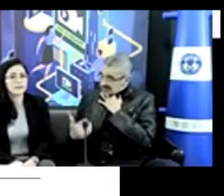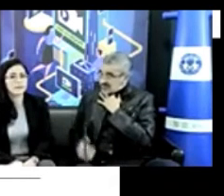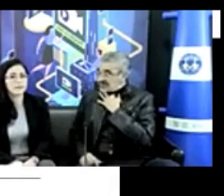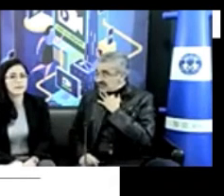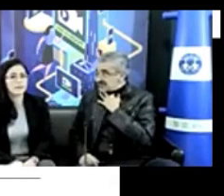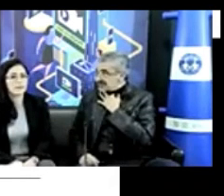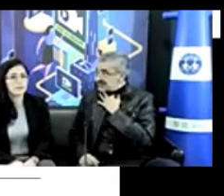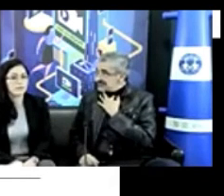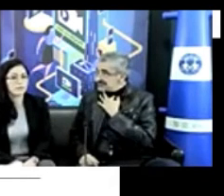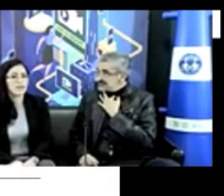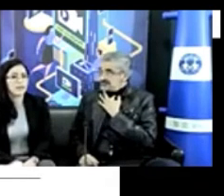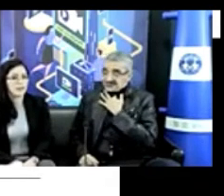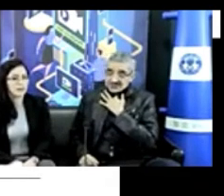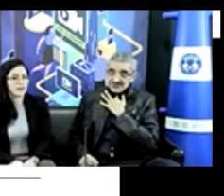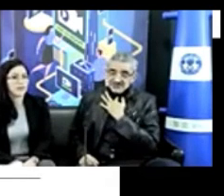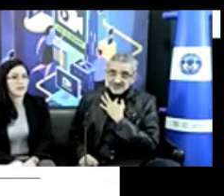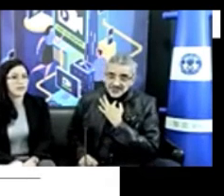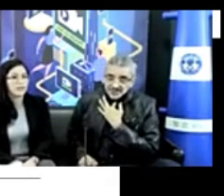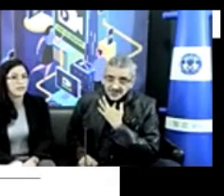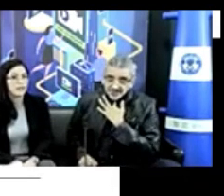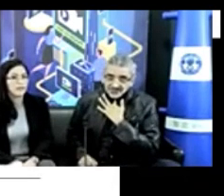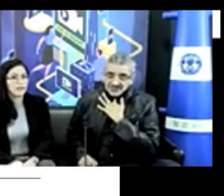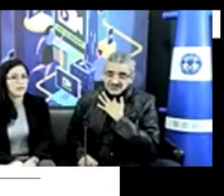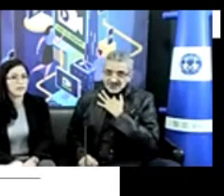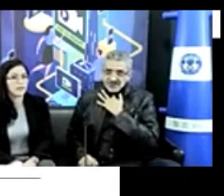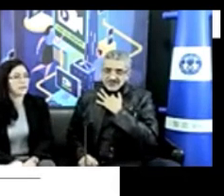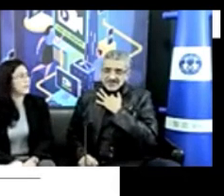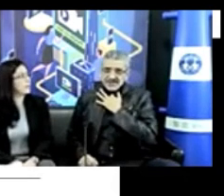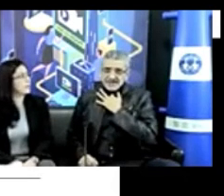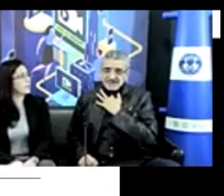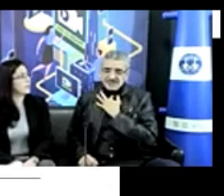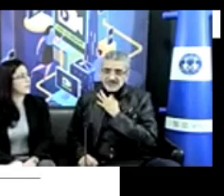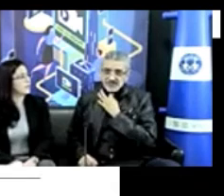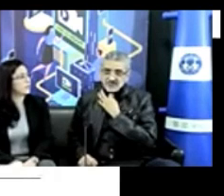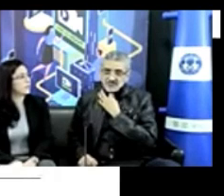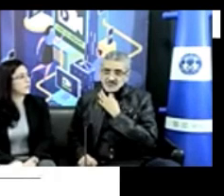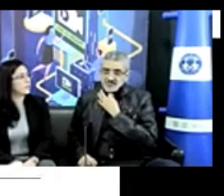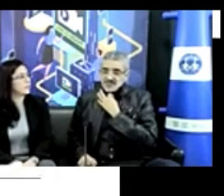de la nueva conducta. ¿Sí? Y bueno,